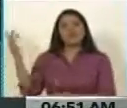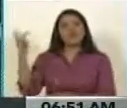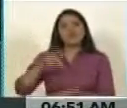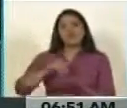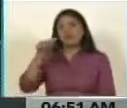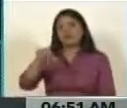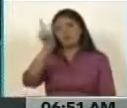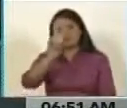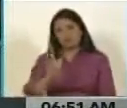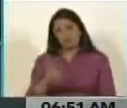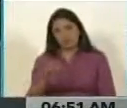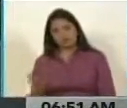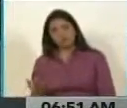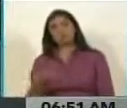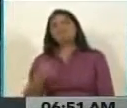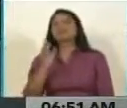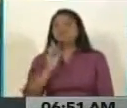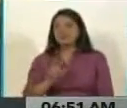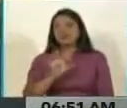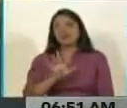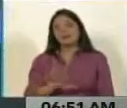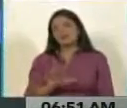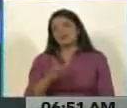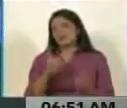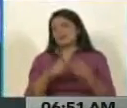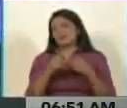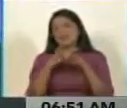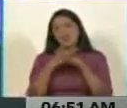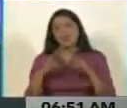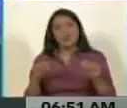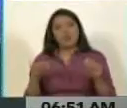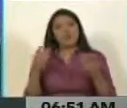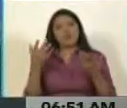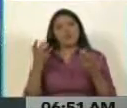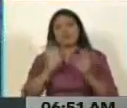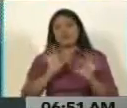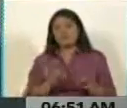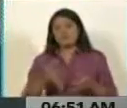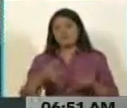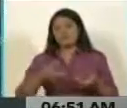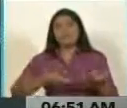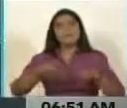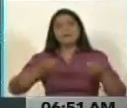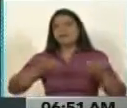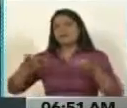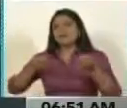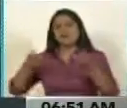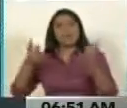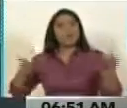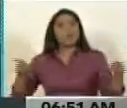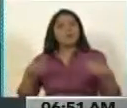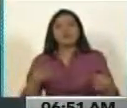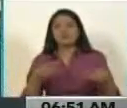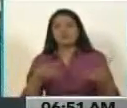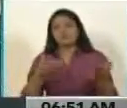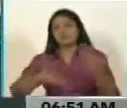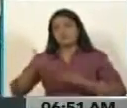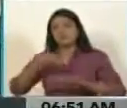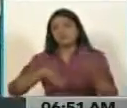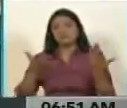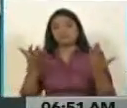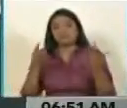eso se trata este mercado, pero también el mercado Circularte y también distintos mercados que hay en el mundo, de